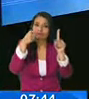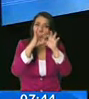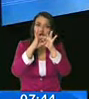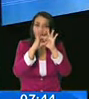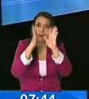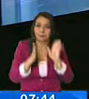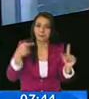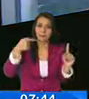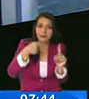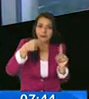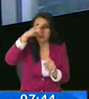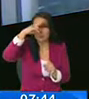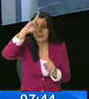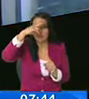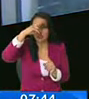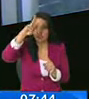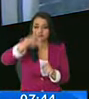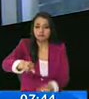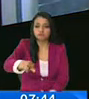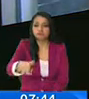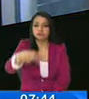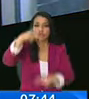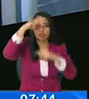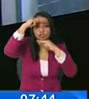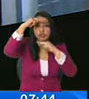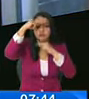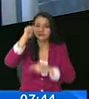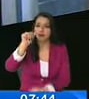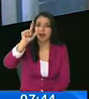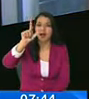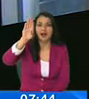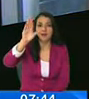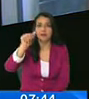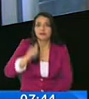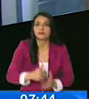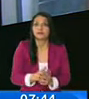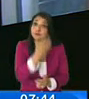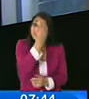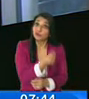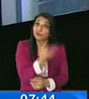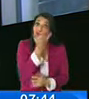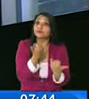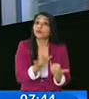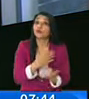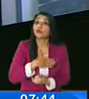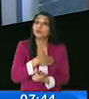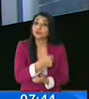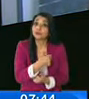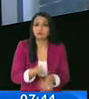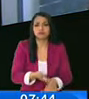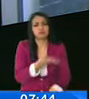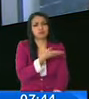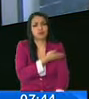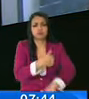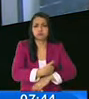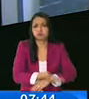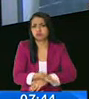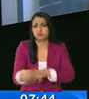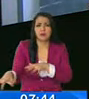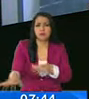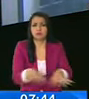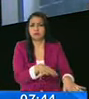nuestro corresponsal, compañero de la red Albavisión. Samuel, buenos días. Novedades de esta hora, luego de las horas de esta tragedia, de este